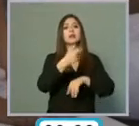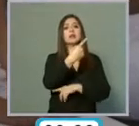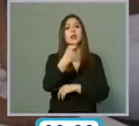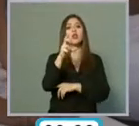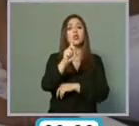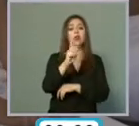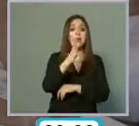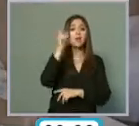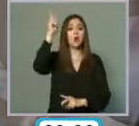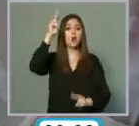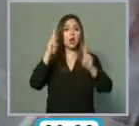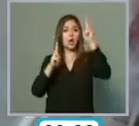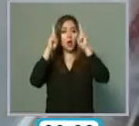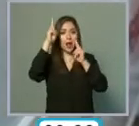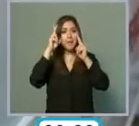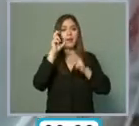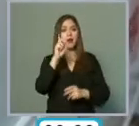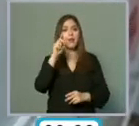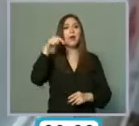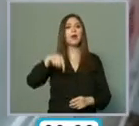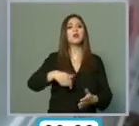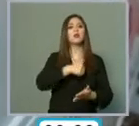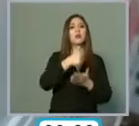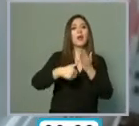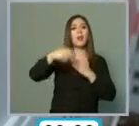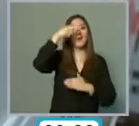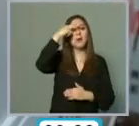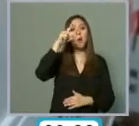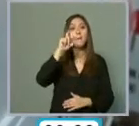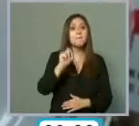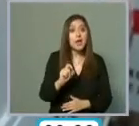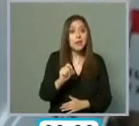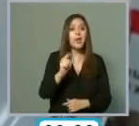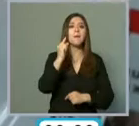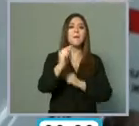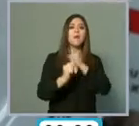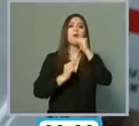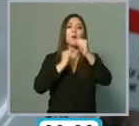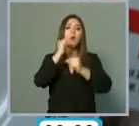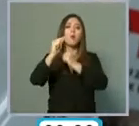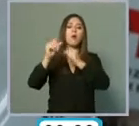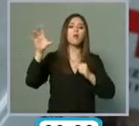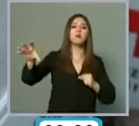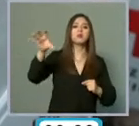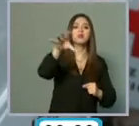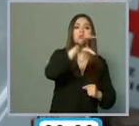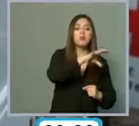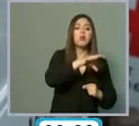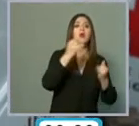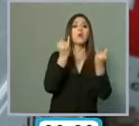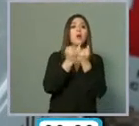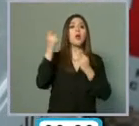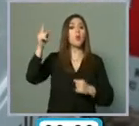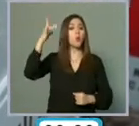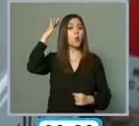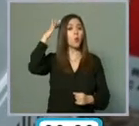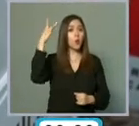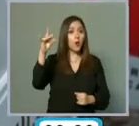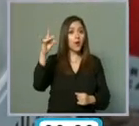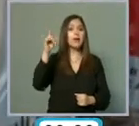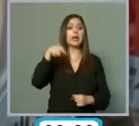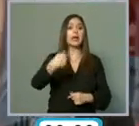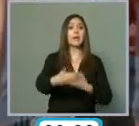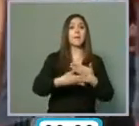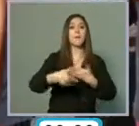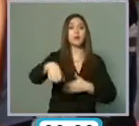Naucalpan 30, mira, ahí están, en el Distrito Federal fueron 20 y así vamos en diferentes. Cuernavaca tiene la graduación el sábado y